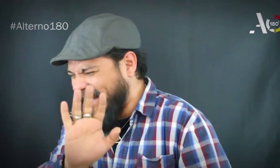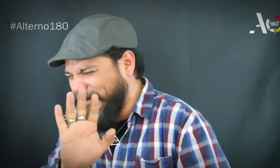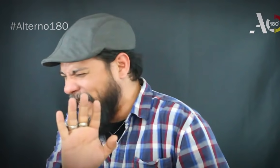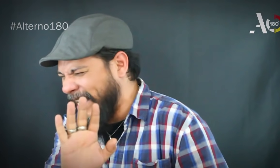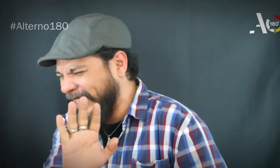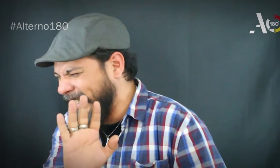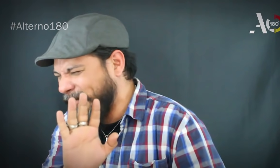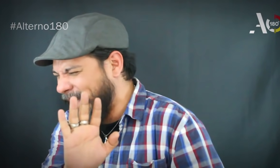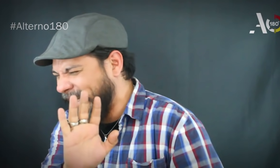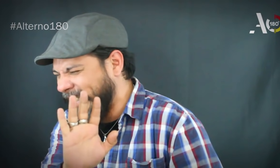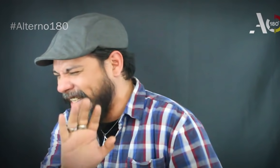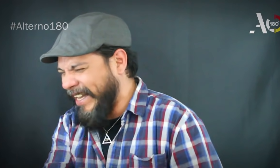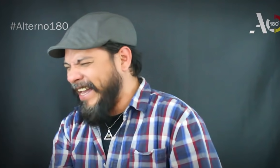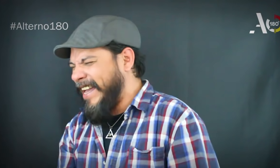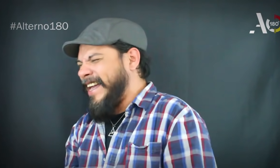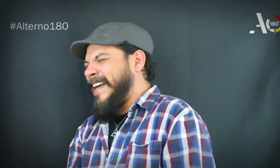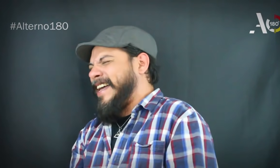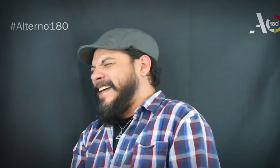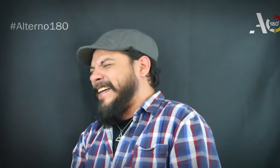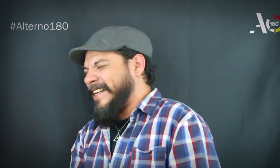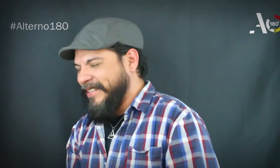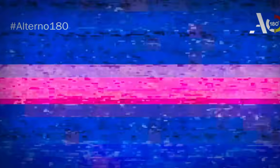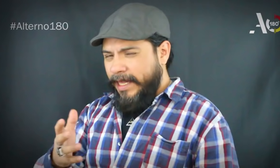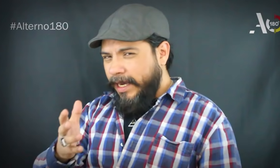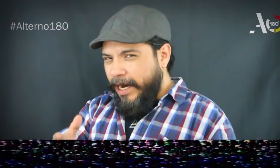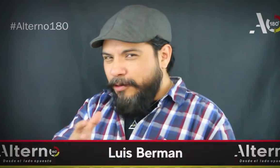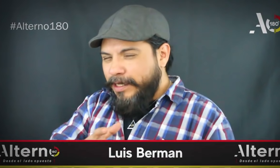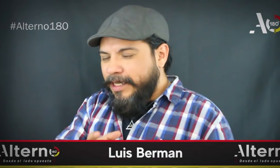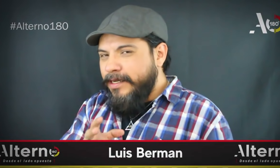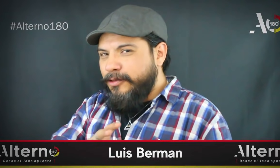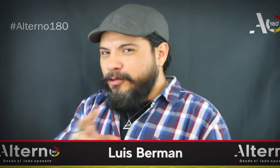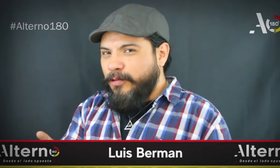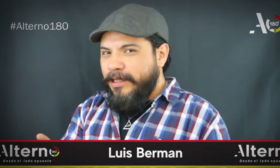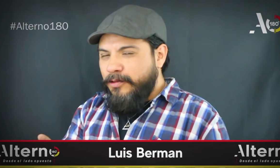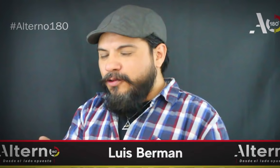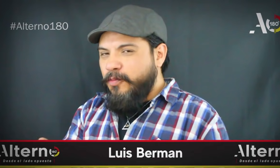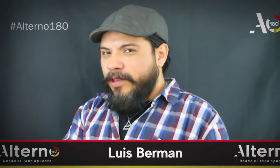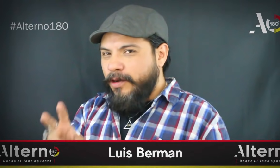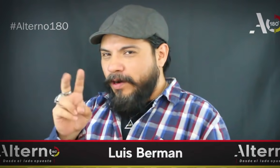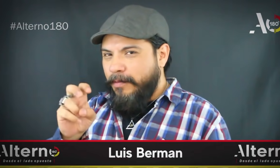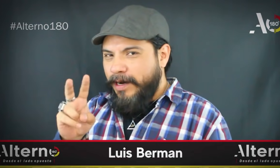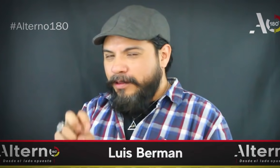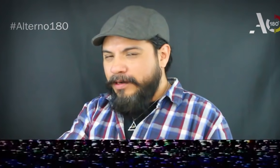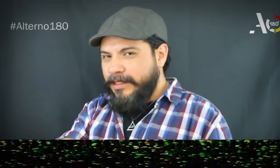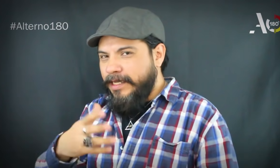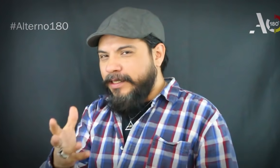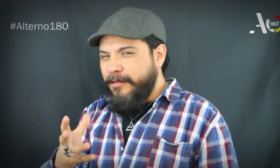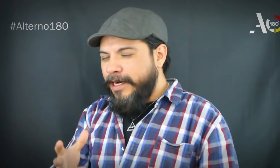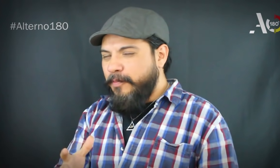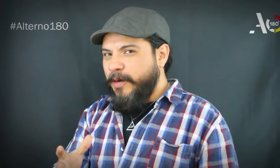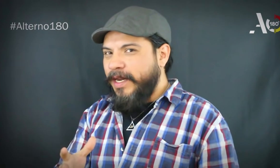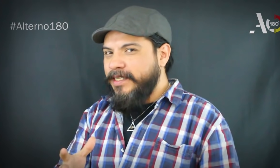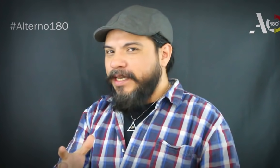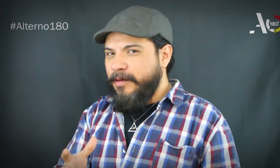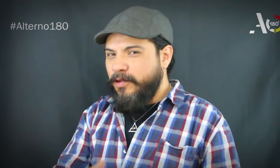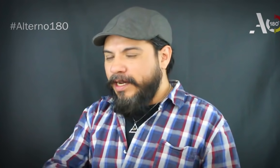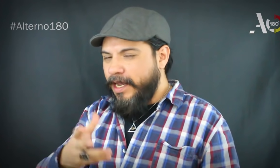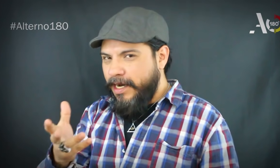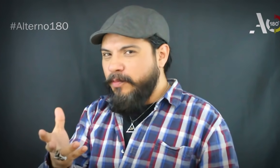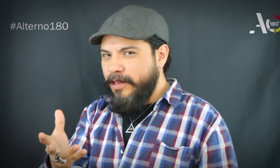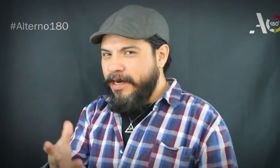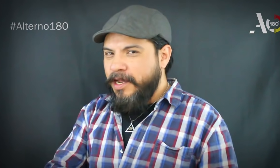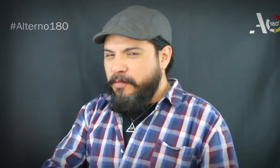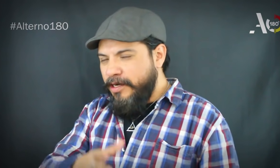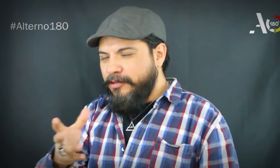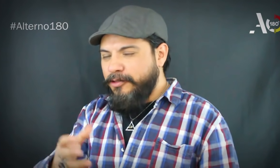No, ya, espérate, espérate. Queda claro que están estructurando un grupo de colaboradores que aseguren la permanencia de Morena